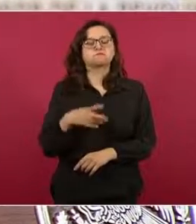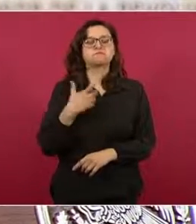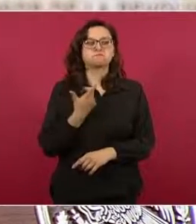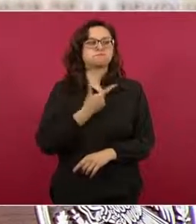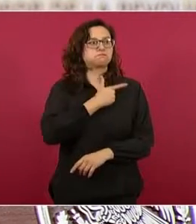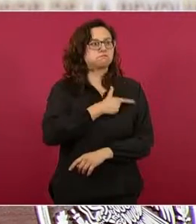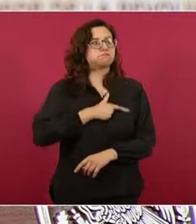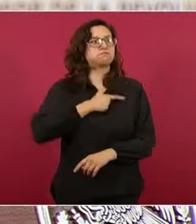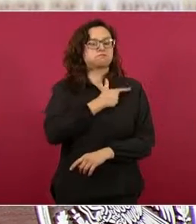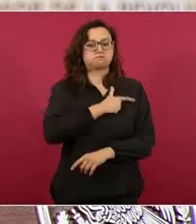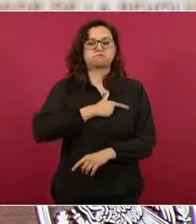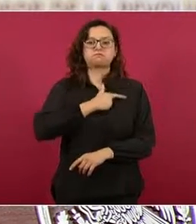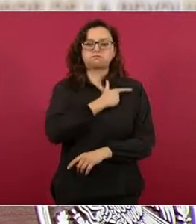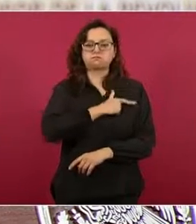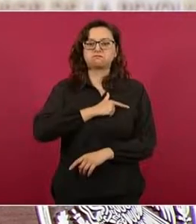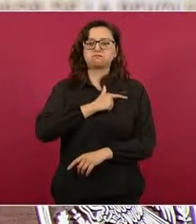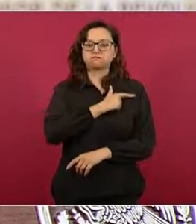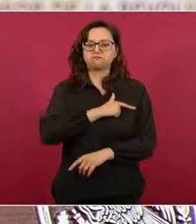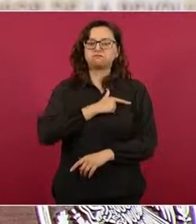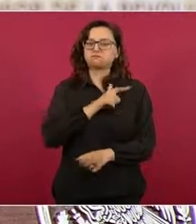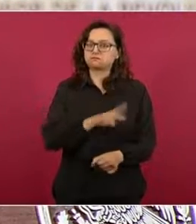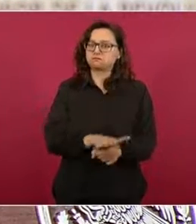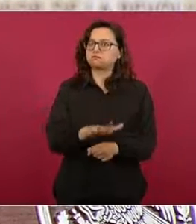provechoso, porque